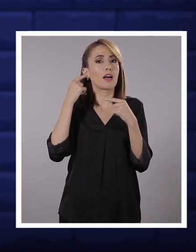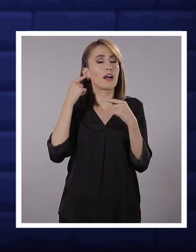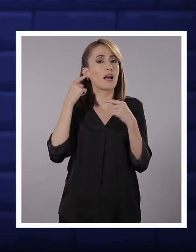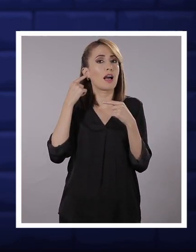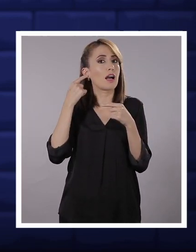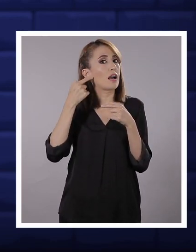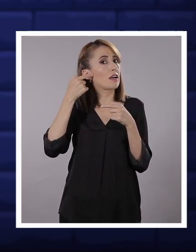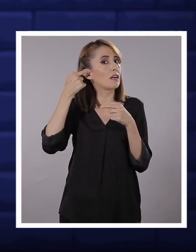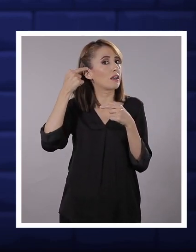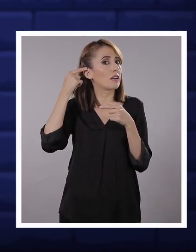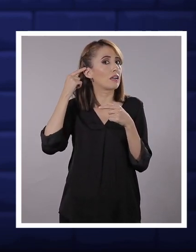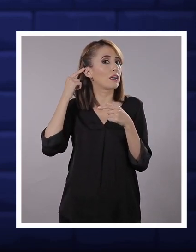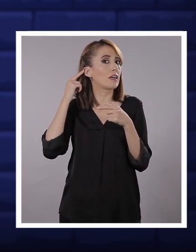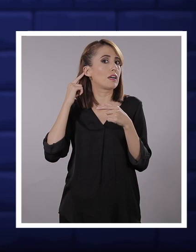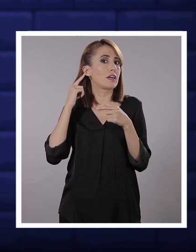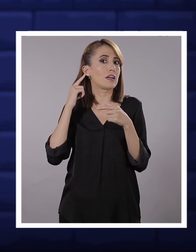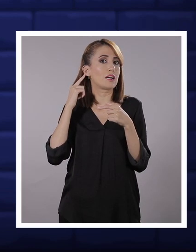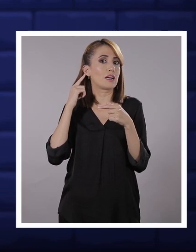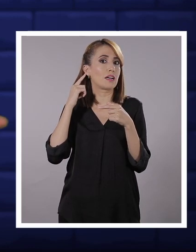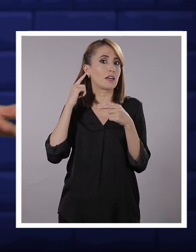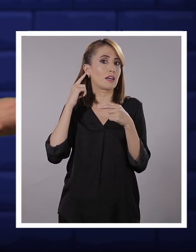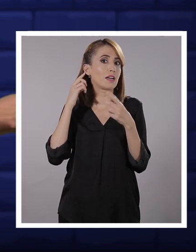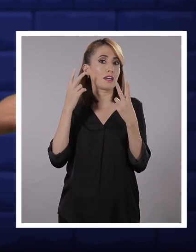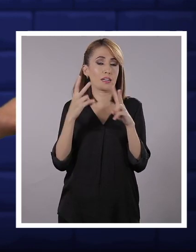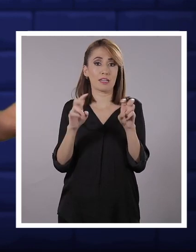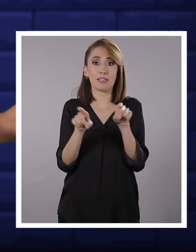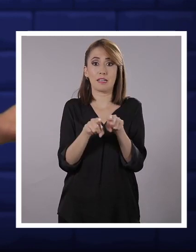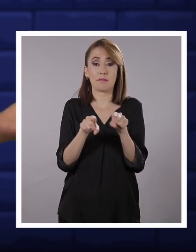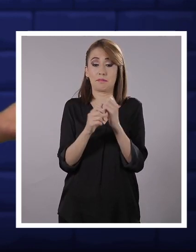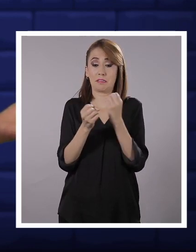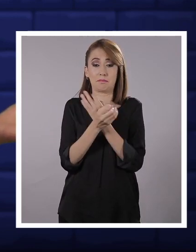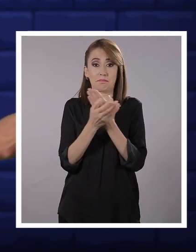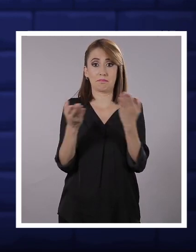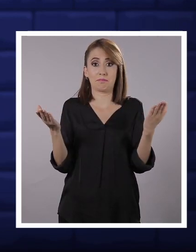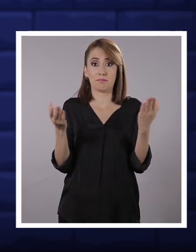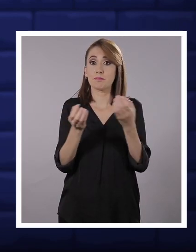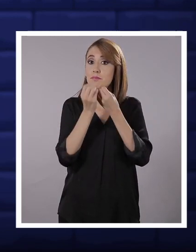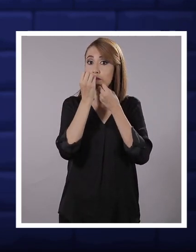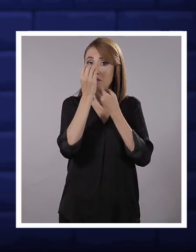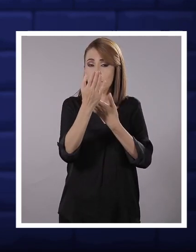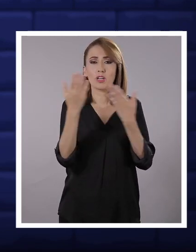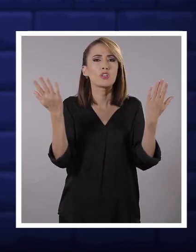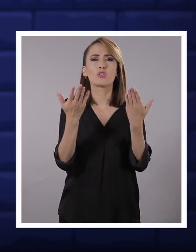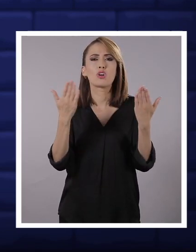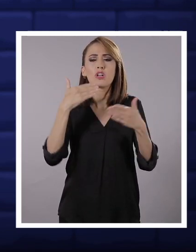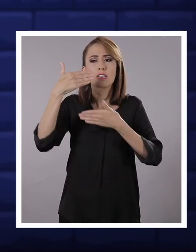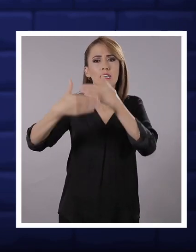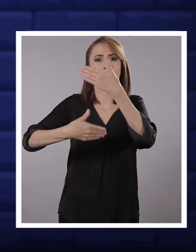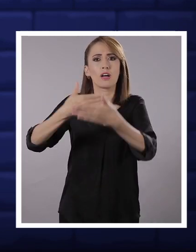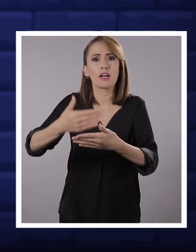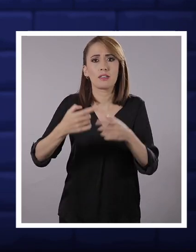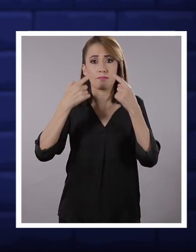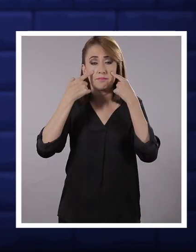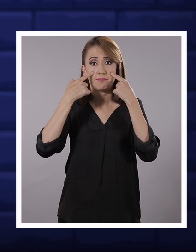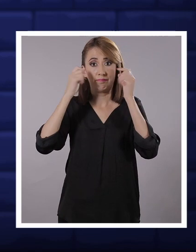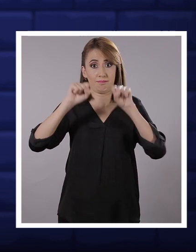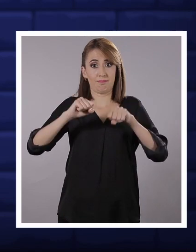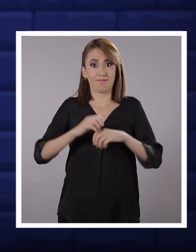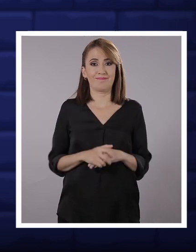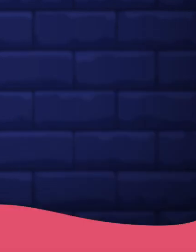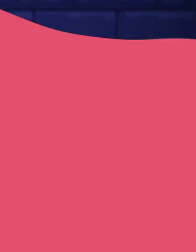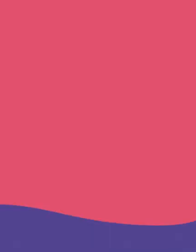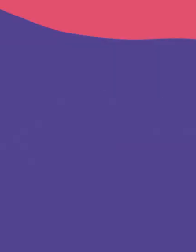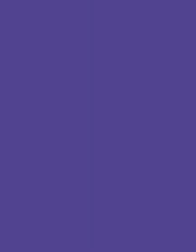En tu oreja, así como en la pantalla de tu televisor. Cuéntame, ¿dónde más crees que puedes encontrar